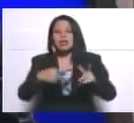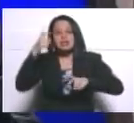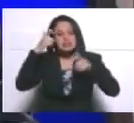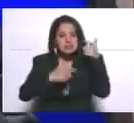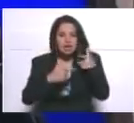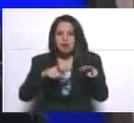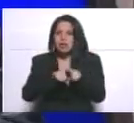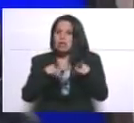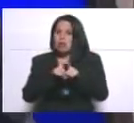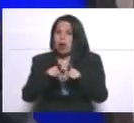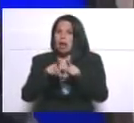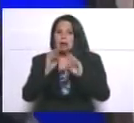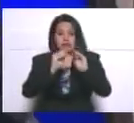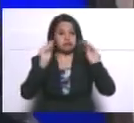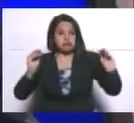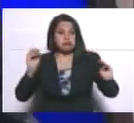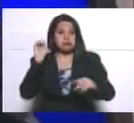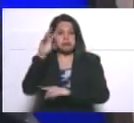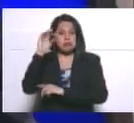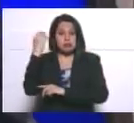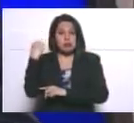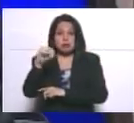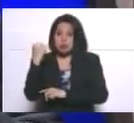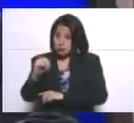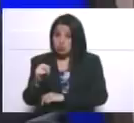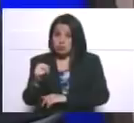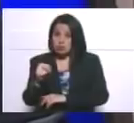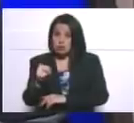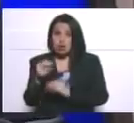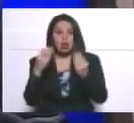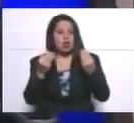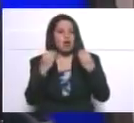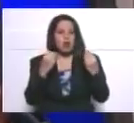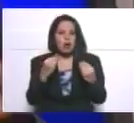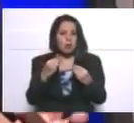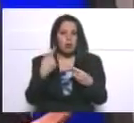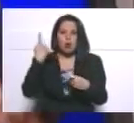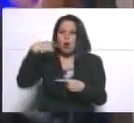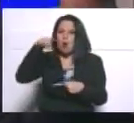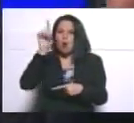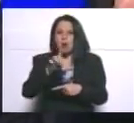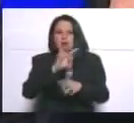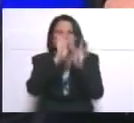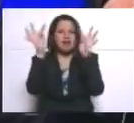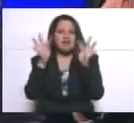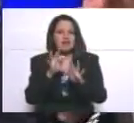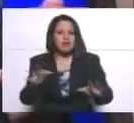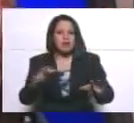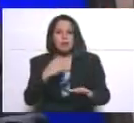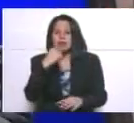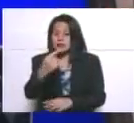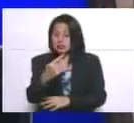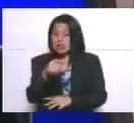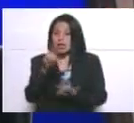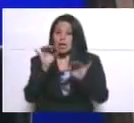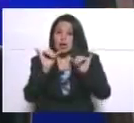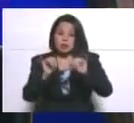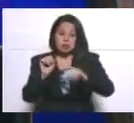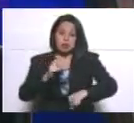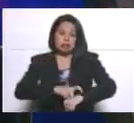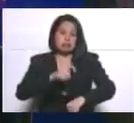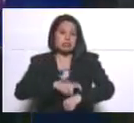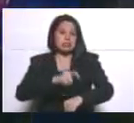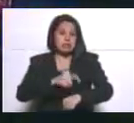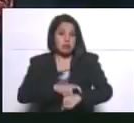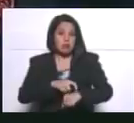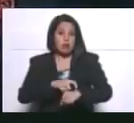a constituyente, también es importante resaltarlo, como el único camino, decía él desde aquella época, como lo retomó